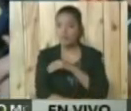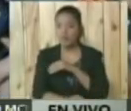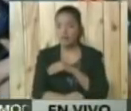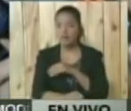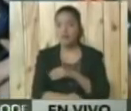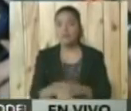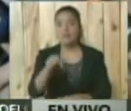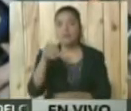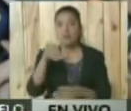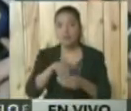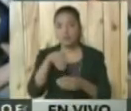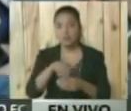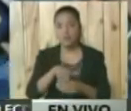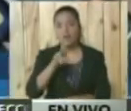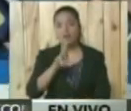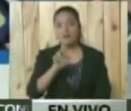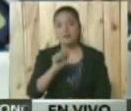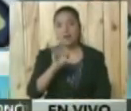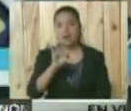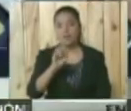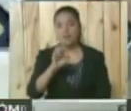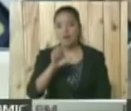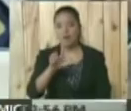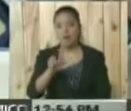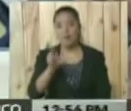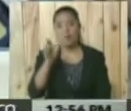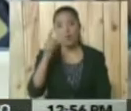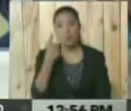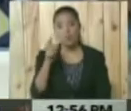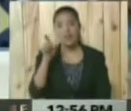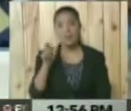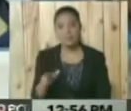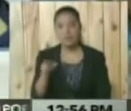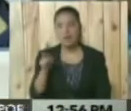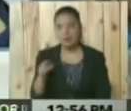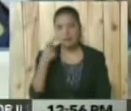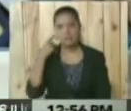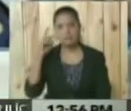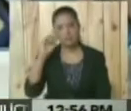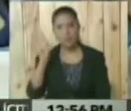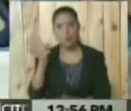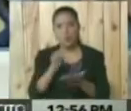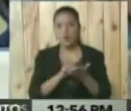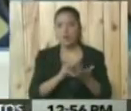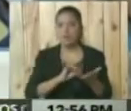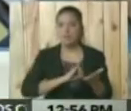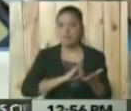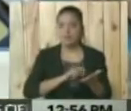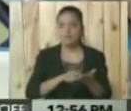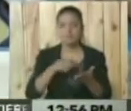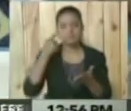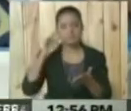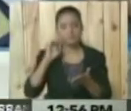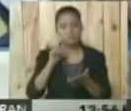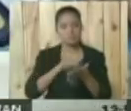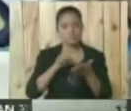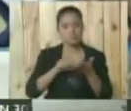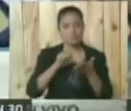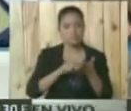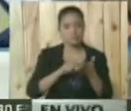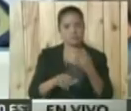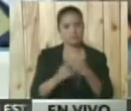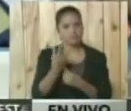electoral de Venezuela, Rafael Domínguez, una de las personas a quienes se le usurpó la identidad en ese proceso de solicitud de